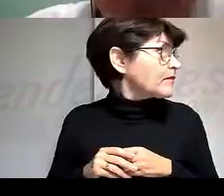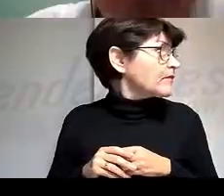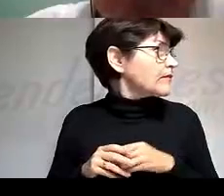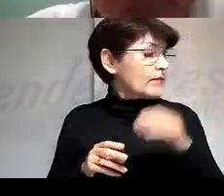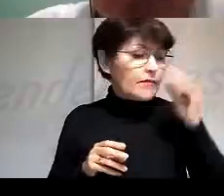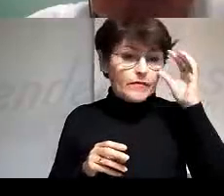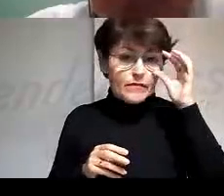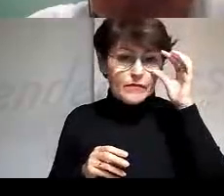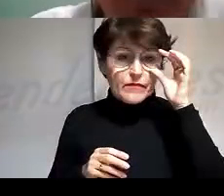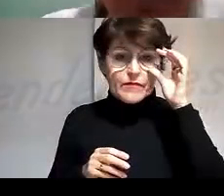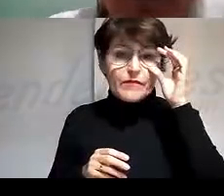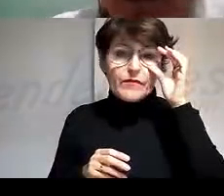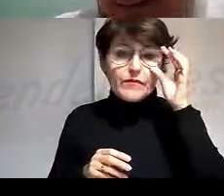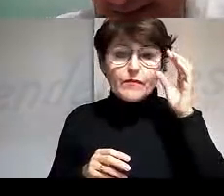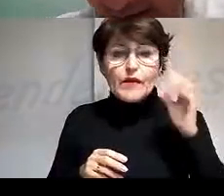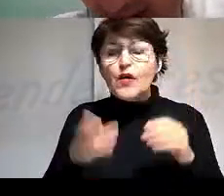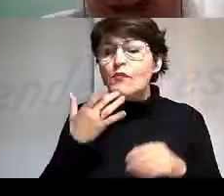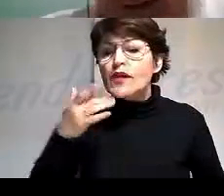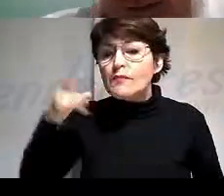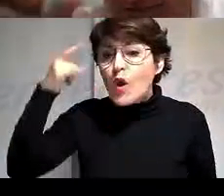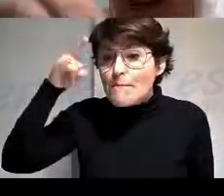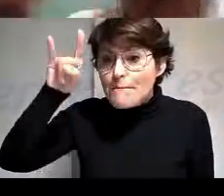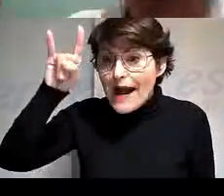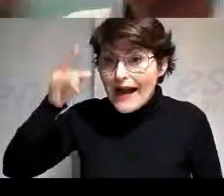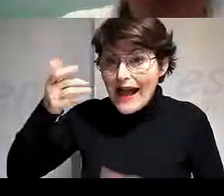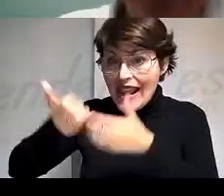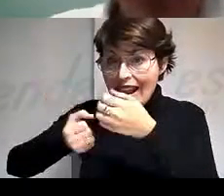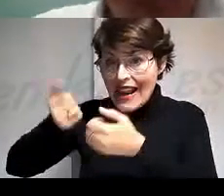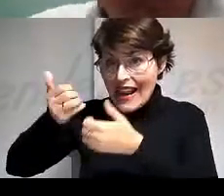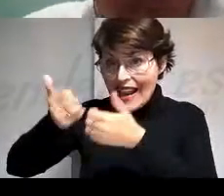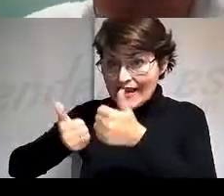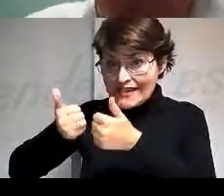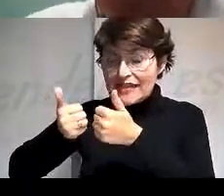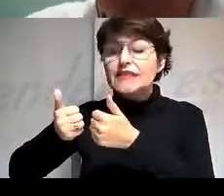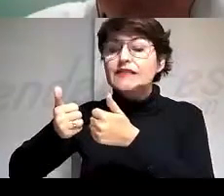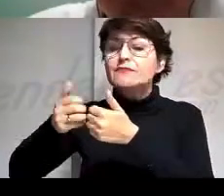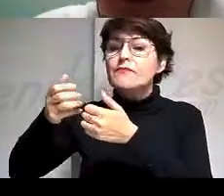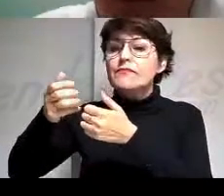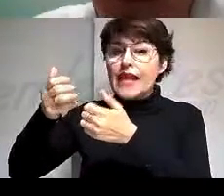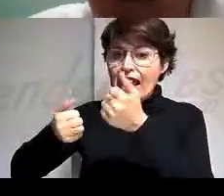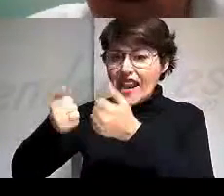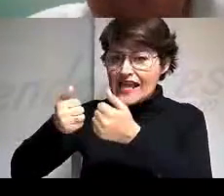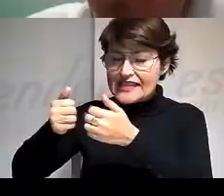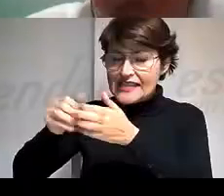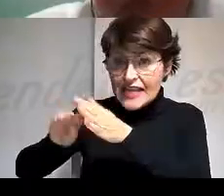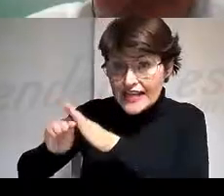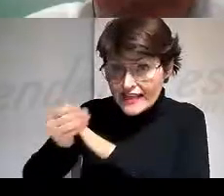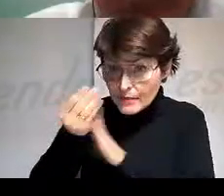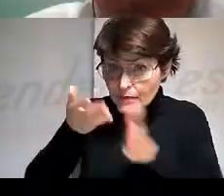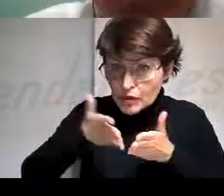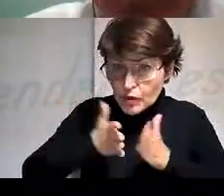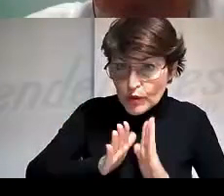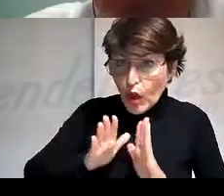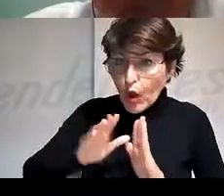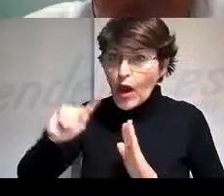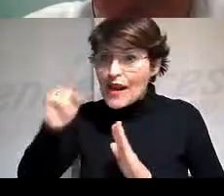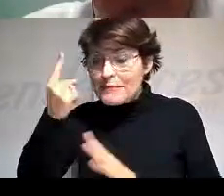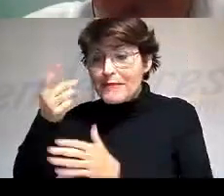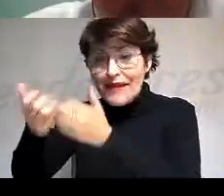de las vacas, o sea, vacas alemanas, austríacas y suizas, de las que se obtiene el calostro